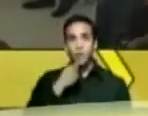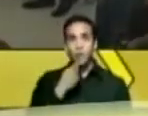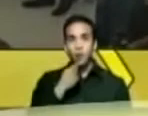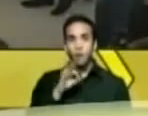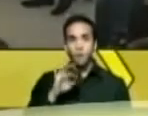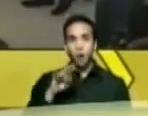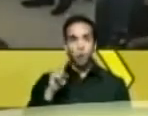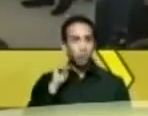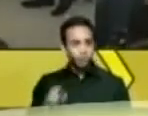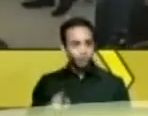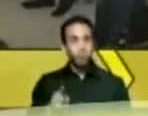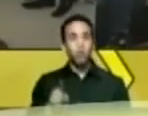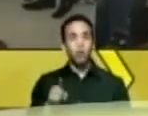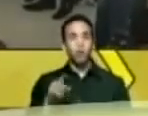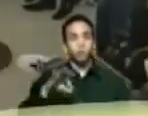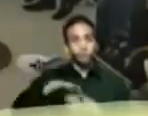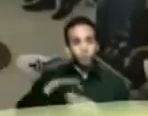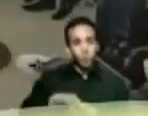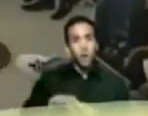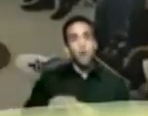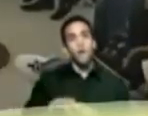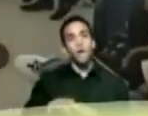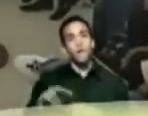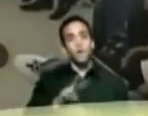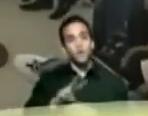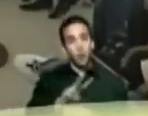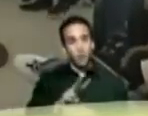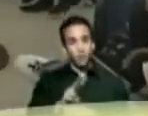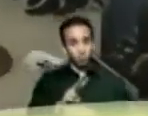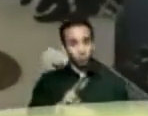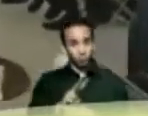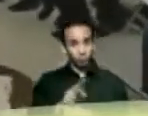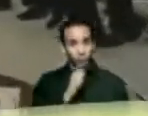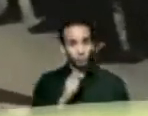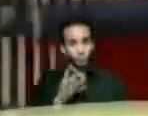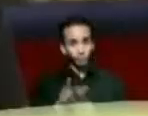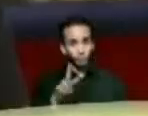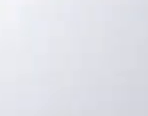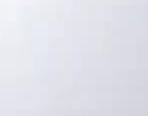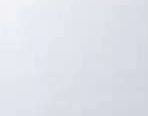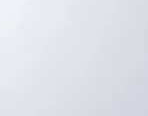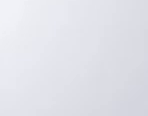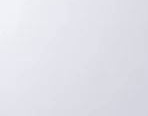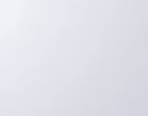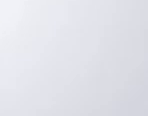Partido Popular en Villalba. José Alberto Irizarri, Noticias 24/7.